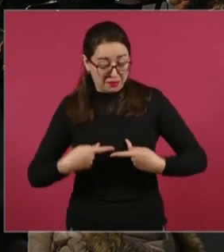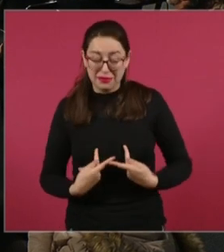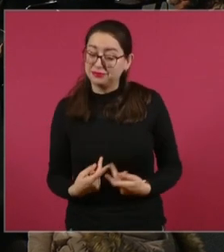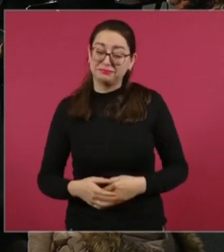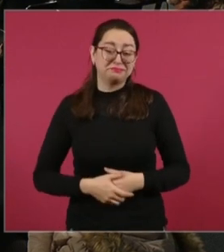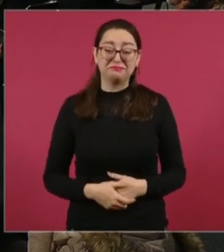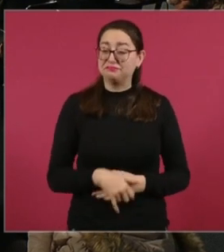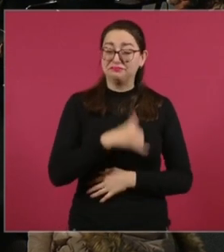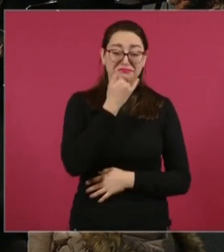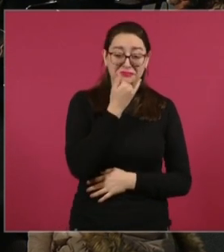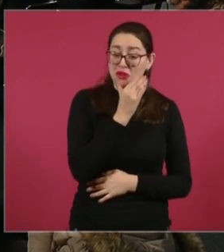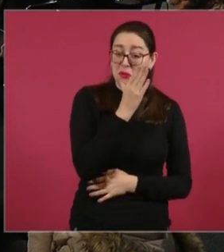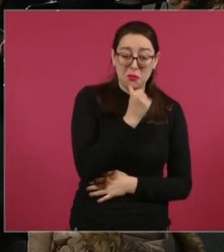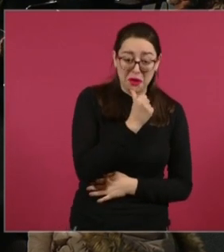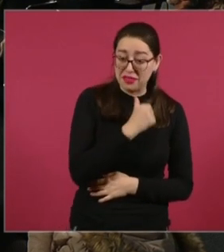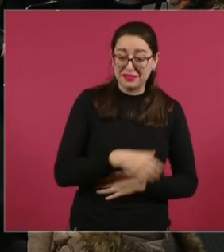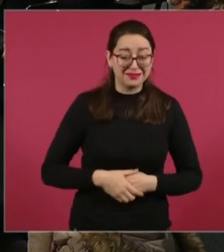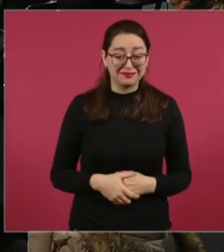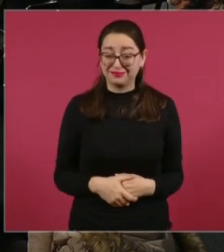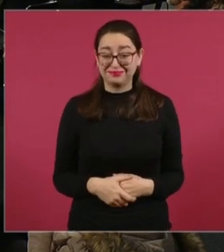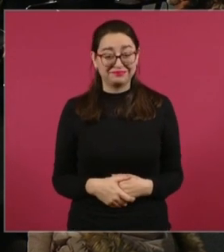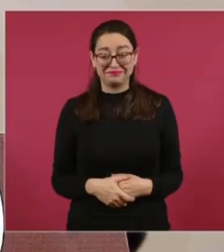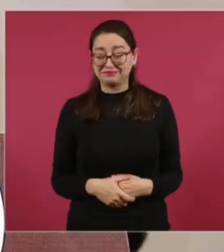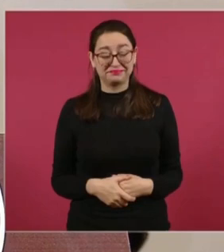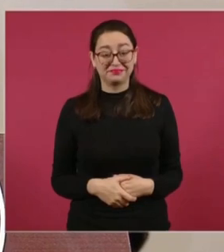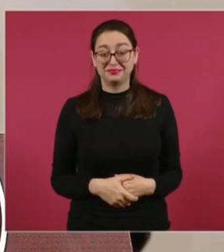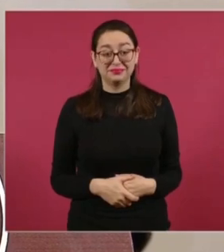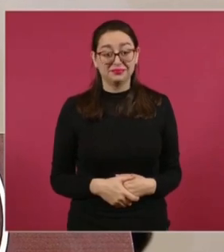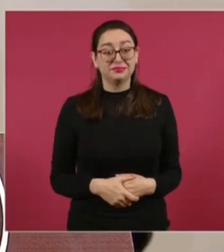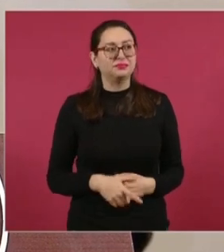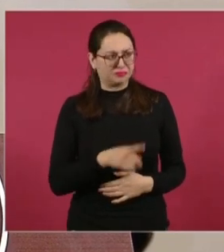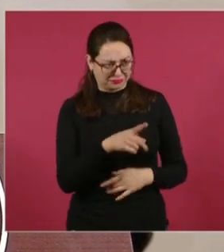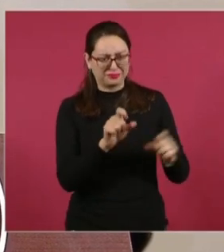aunque echen a andar. A ver, ¿por qué no pones otra vez?